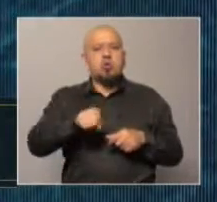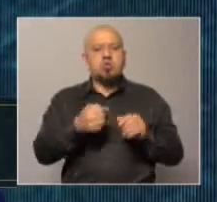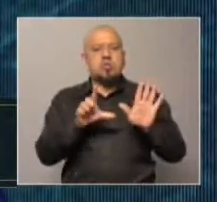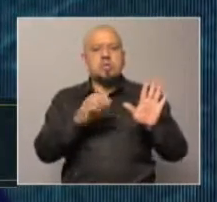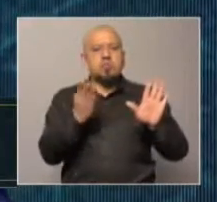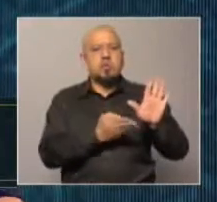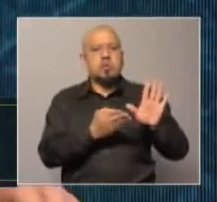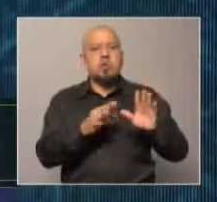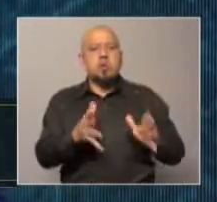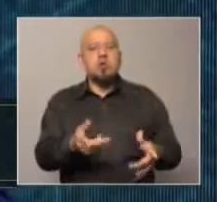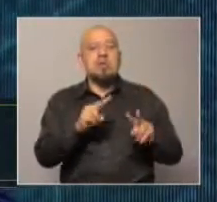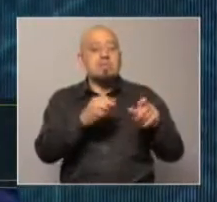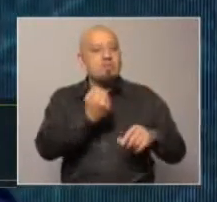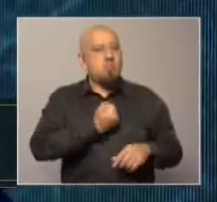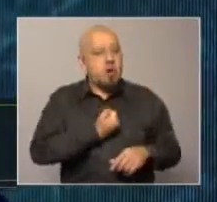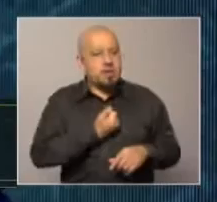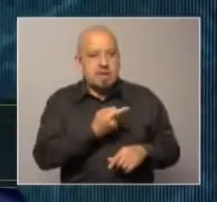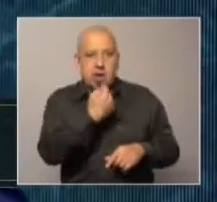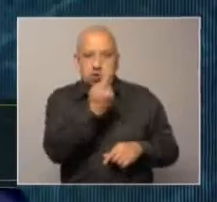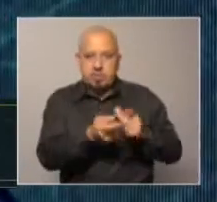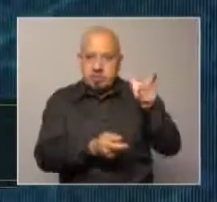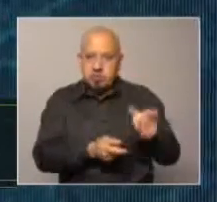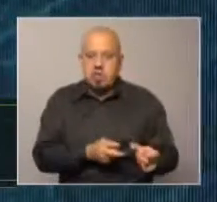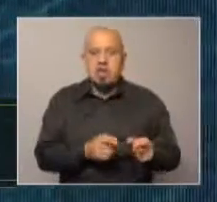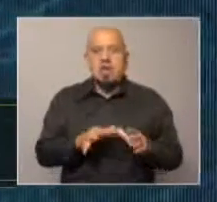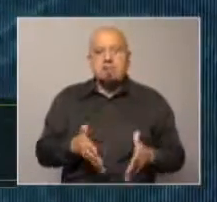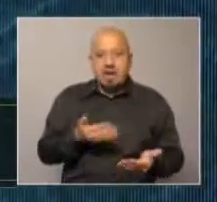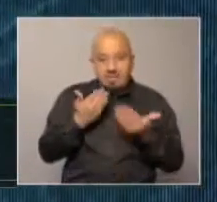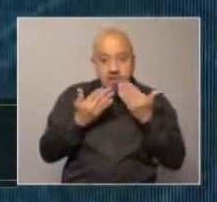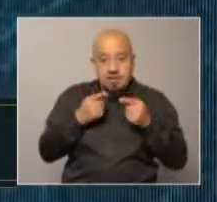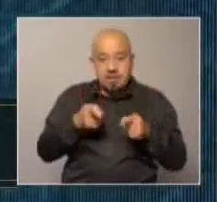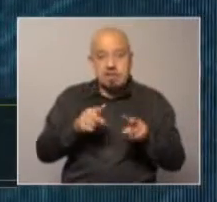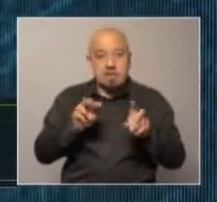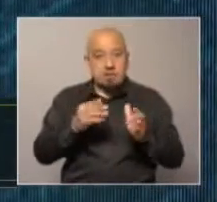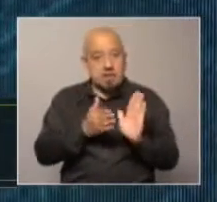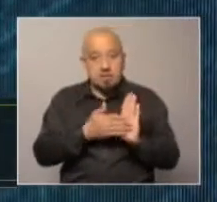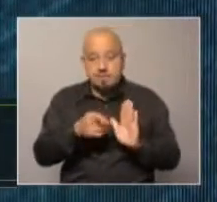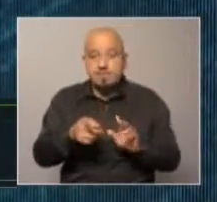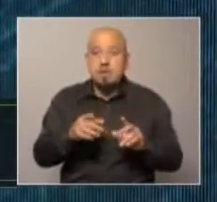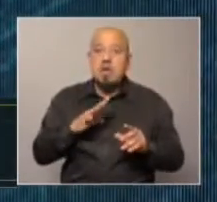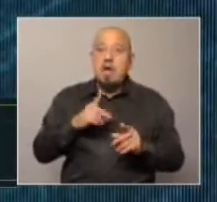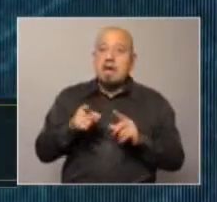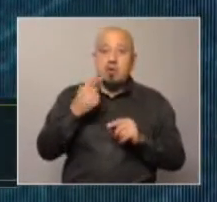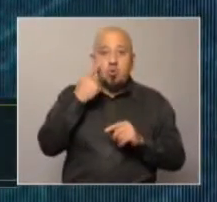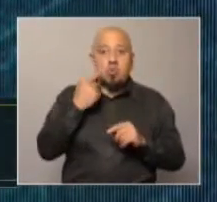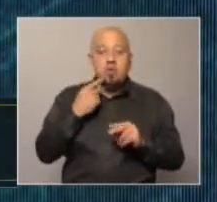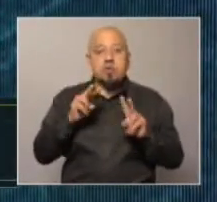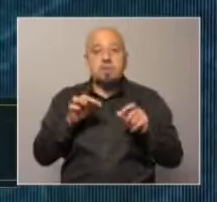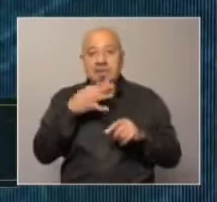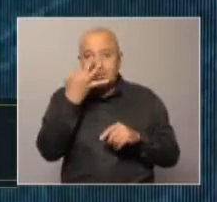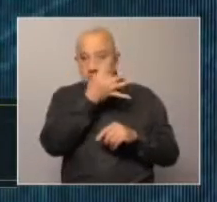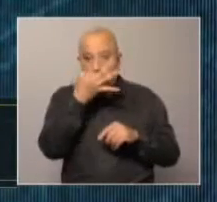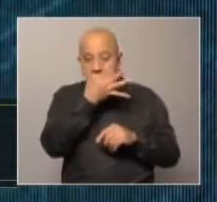2,7% fueron homicidios. Así que, digo, para hablar de este tema, que además incluye algunas cifras de tráfico de drogas